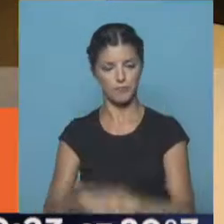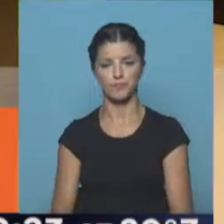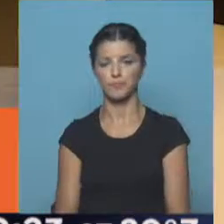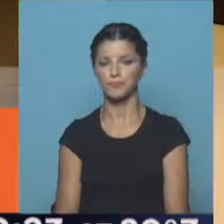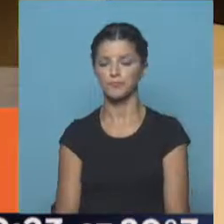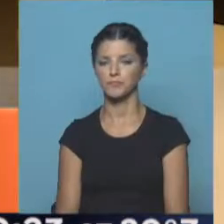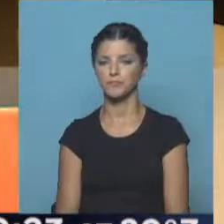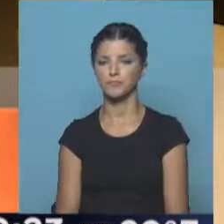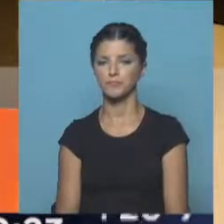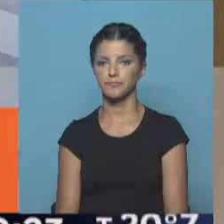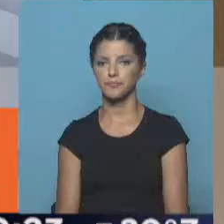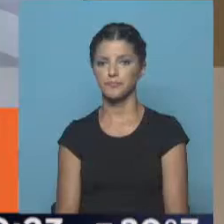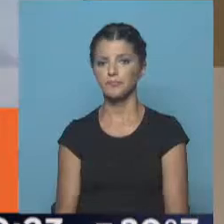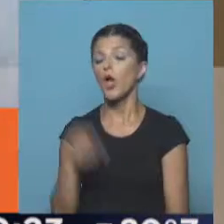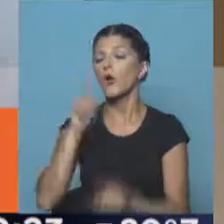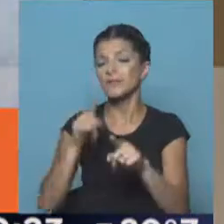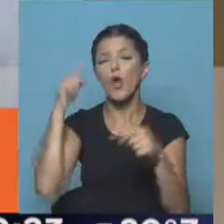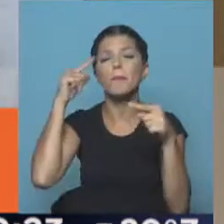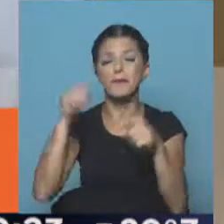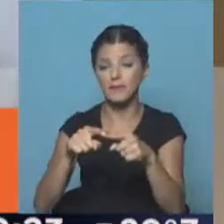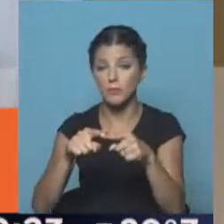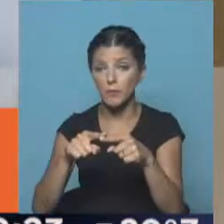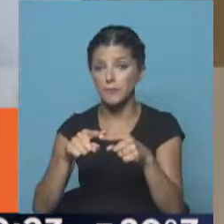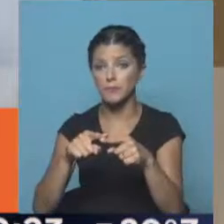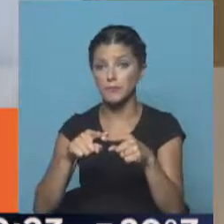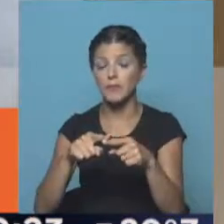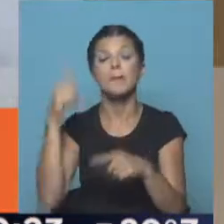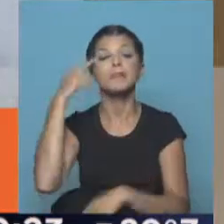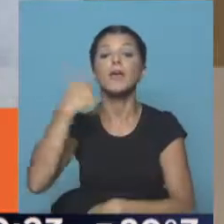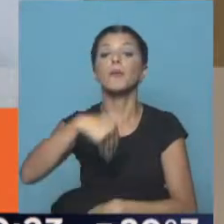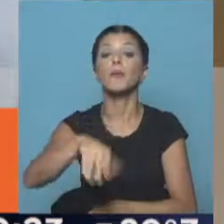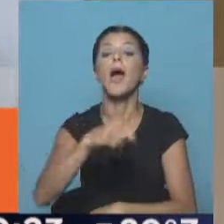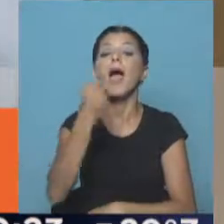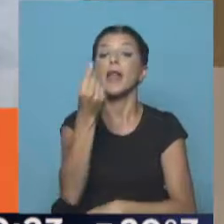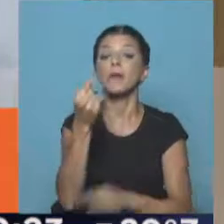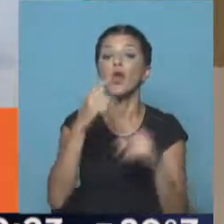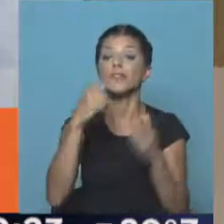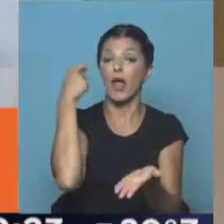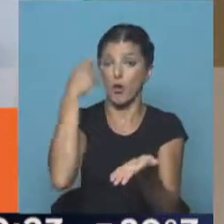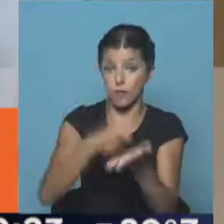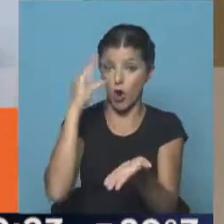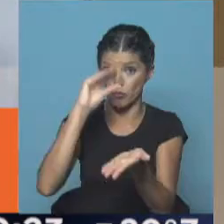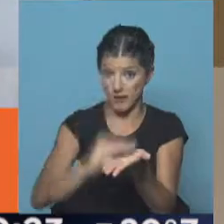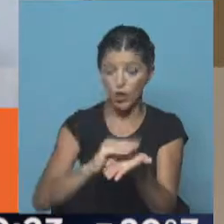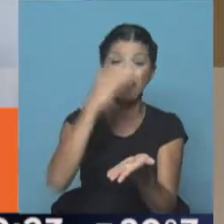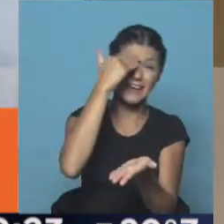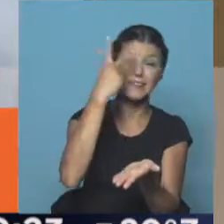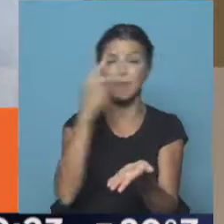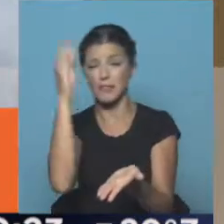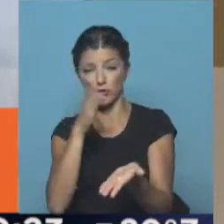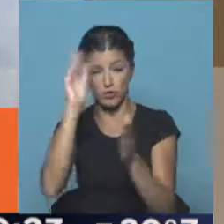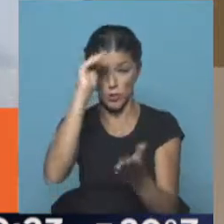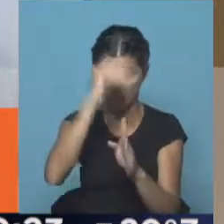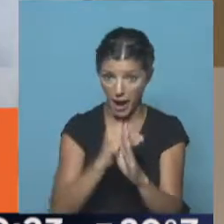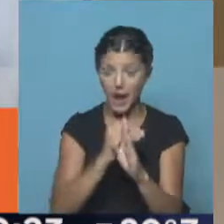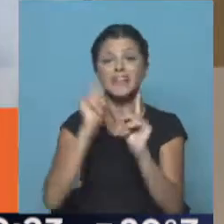total. El impacto que se espera con esta resolución es que bajen los precios de contado entre un 15 y un 20% y fomentar